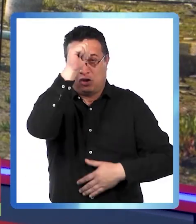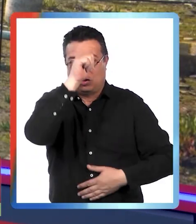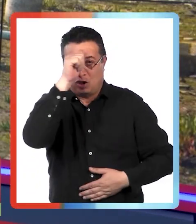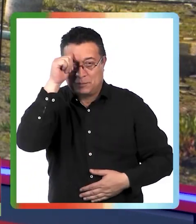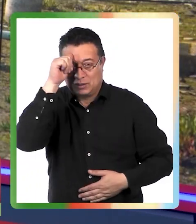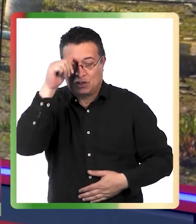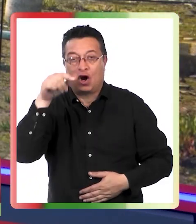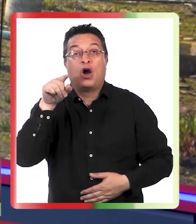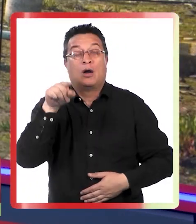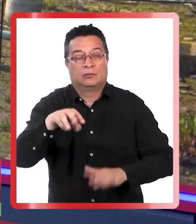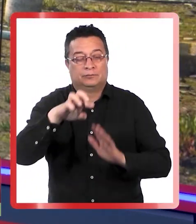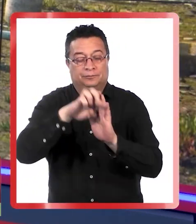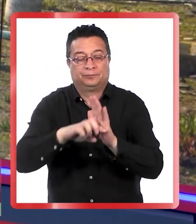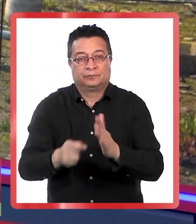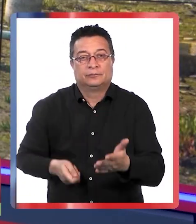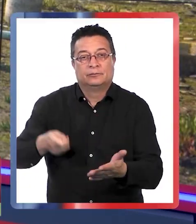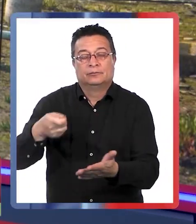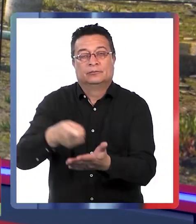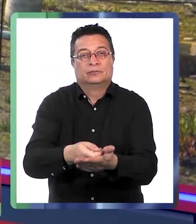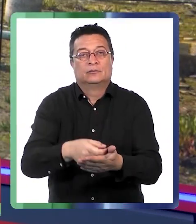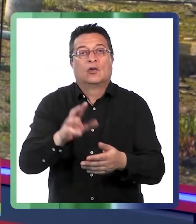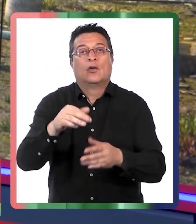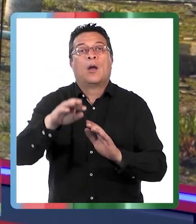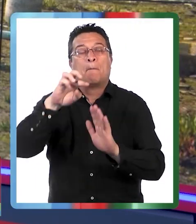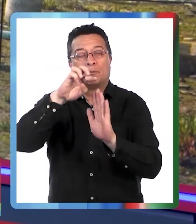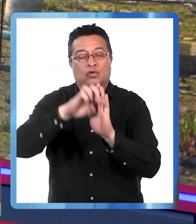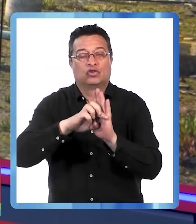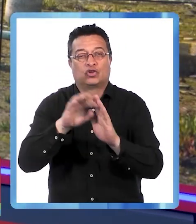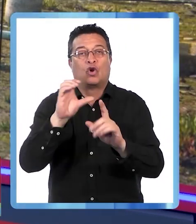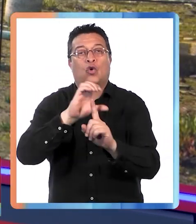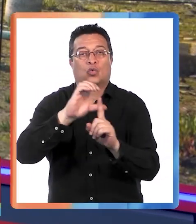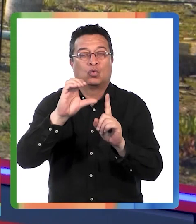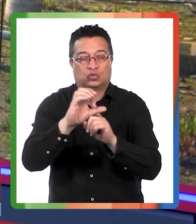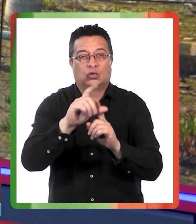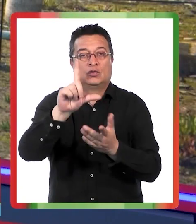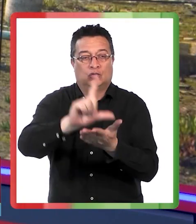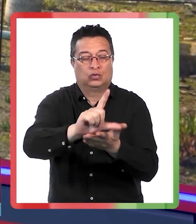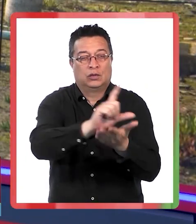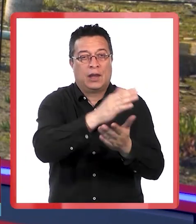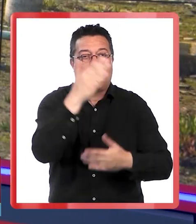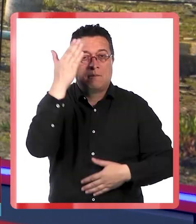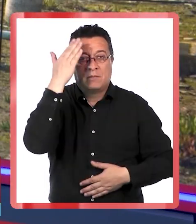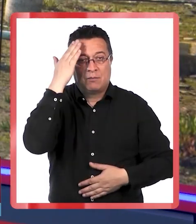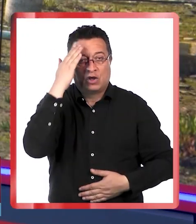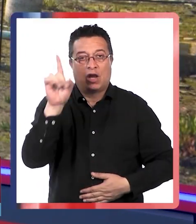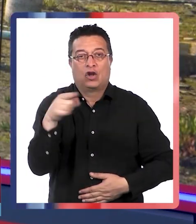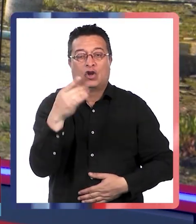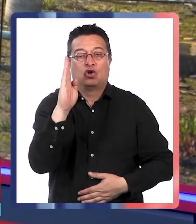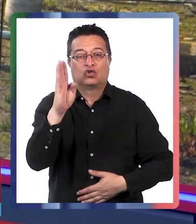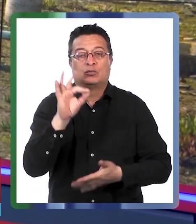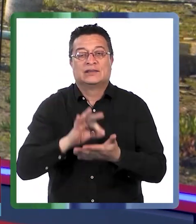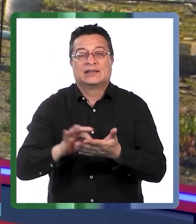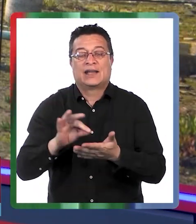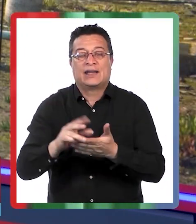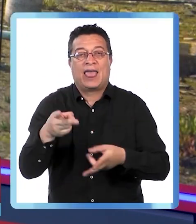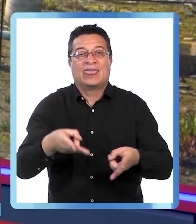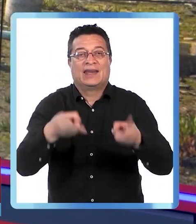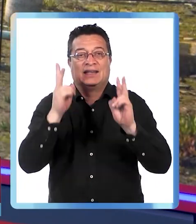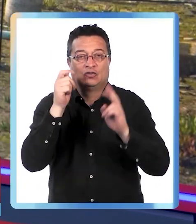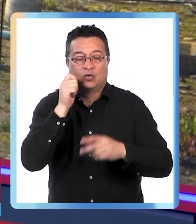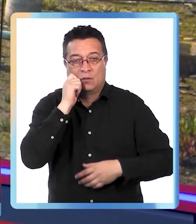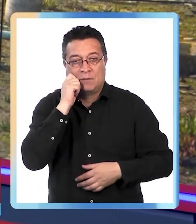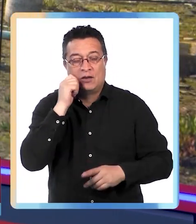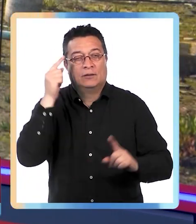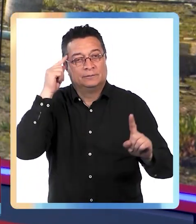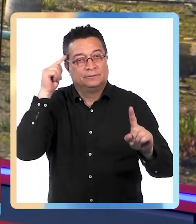Proyecto que se financiará a través del Fondo para Proyectos de Cultura y Sitios de Memoria de la Subsecretaría de Derechos Humanos, destinado